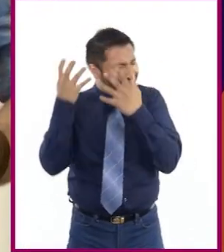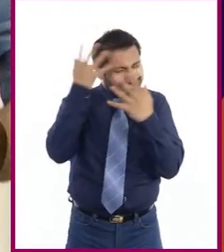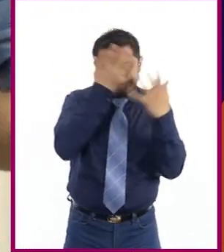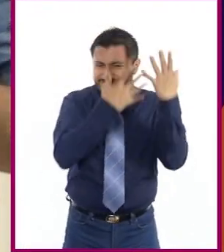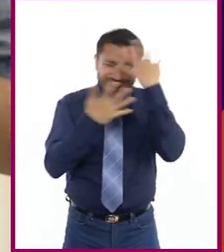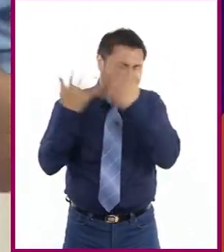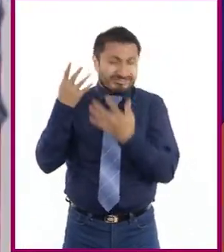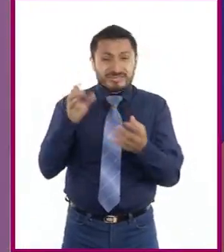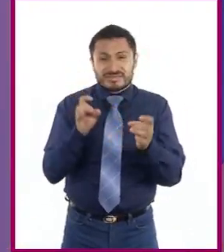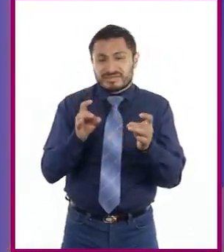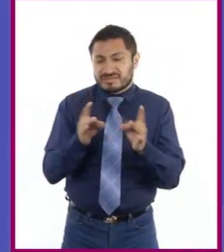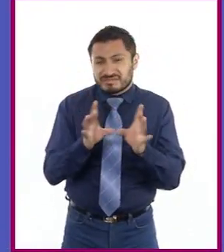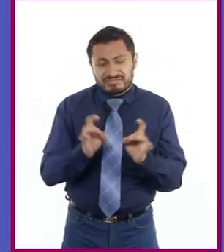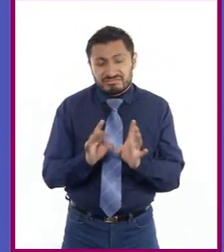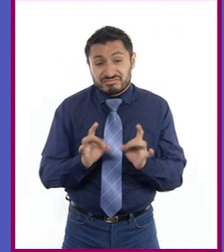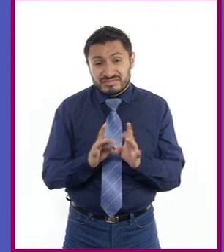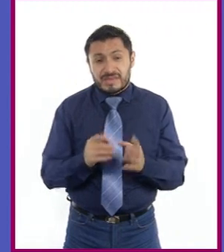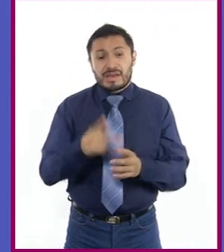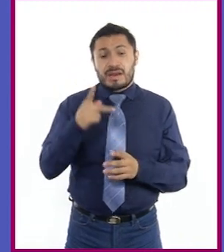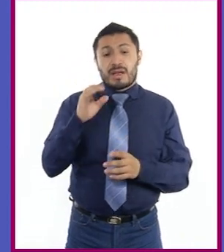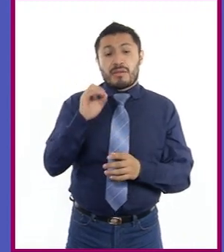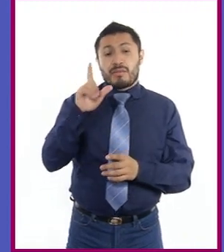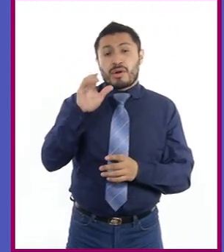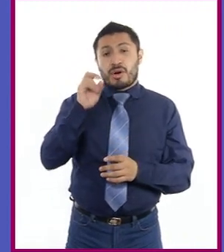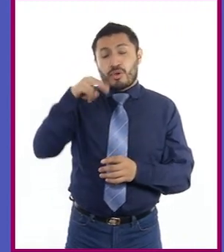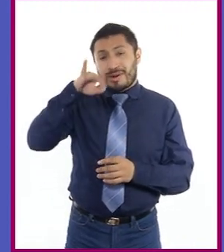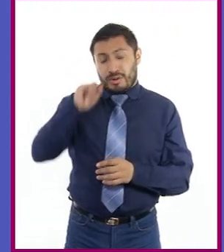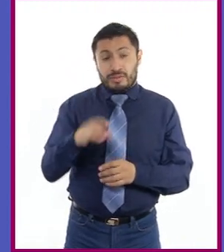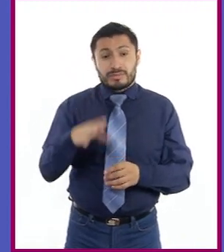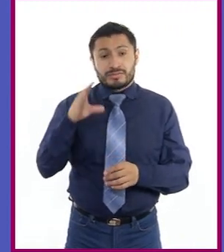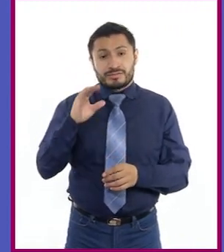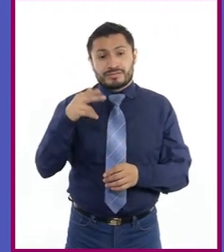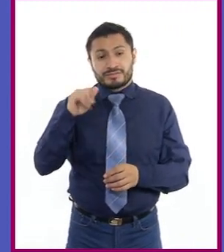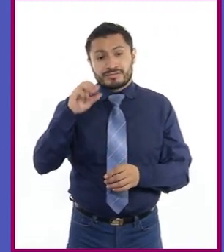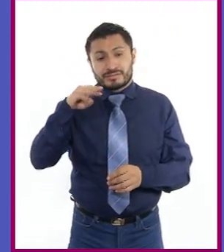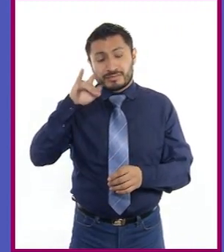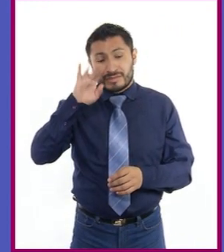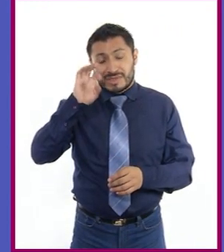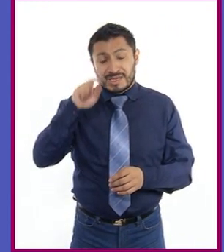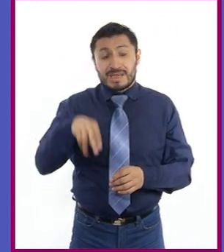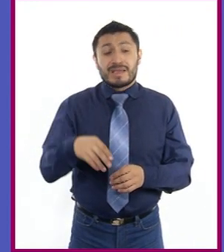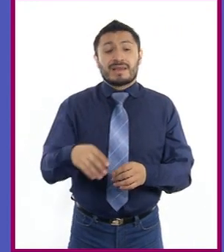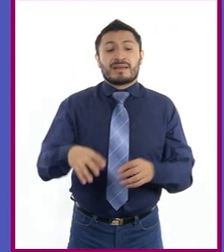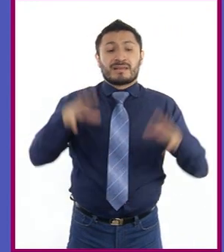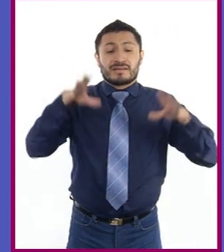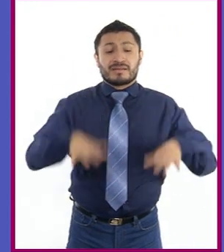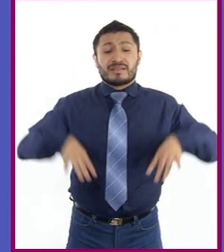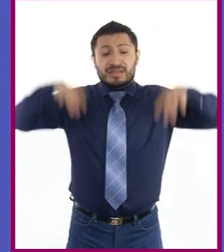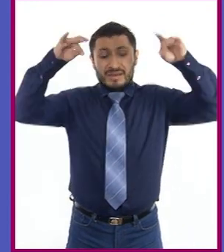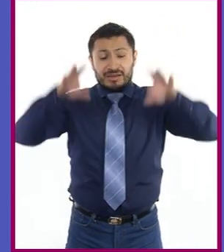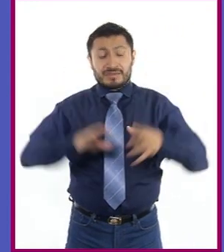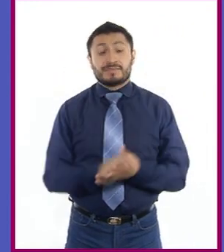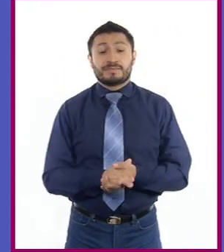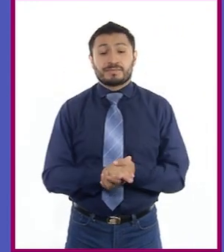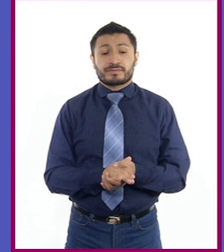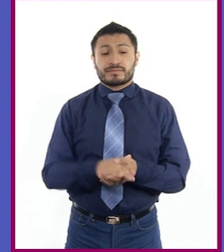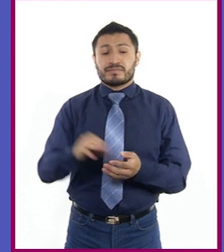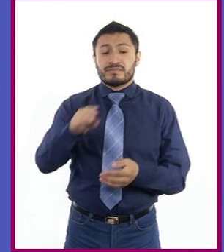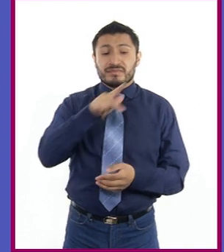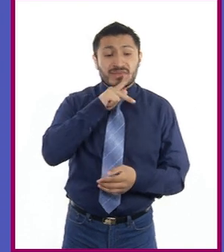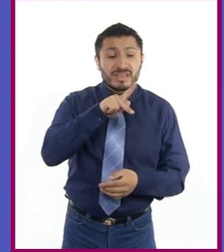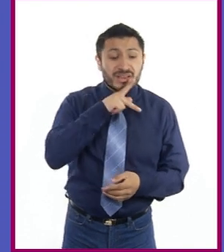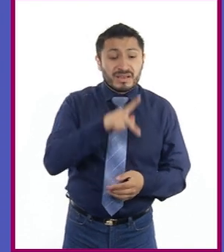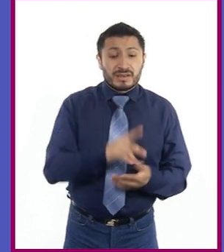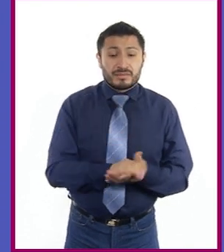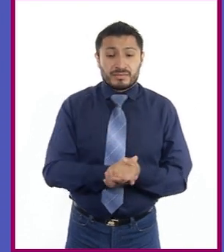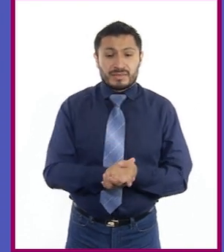acontecimientos. Polonio, chambelán del castillo de Helsingør, padre de Laertes y